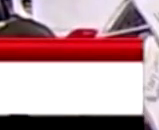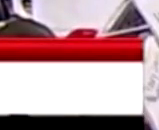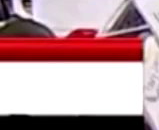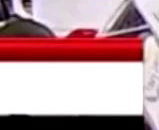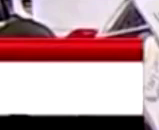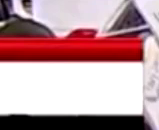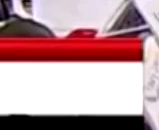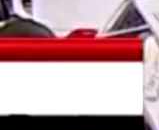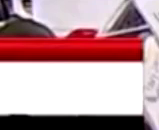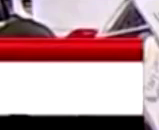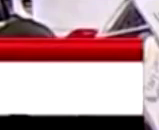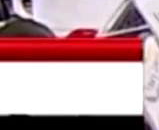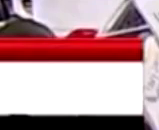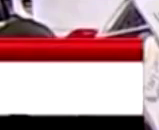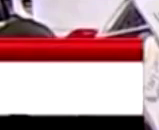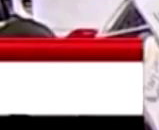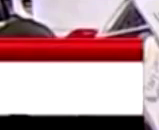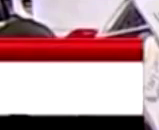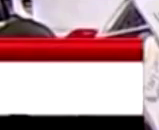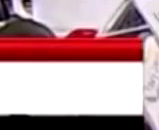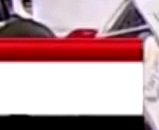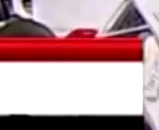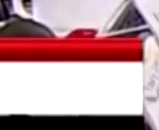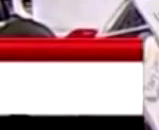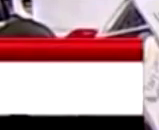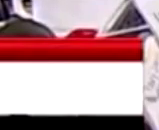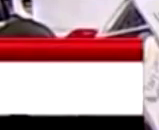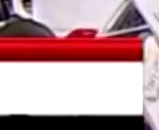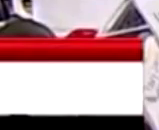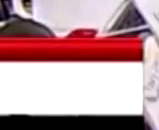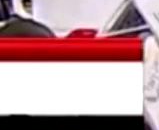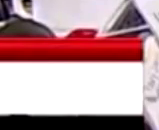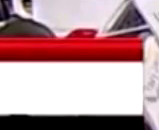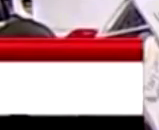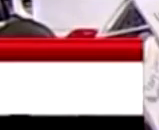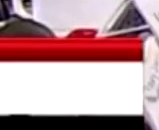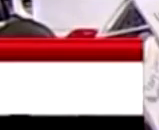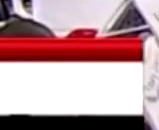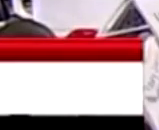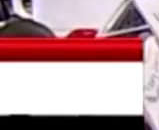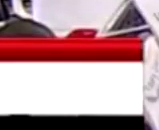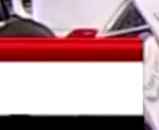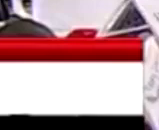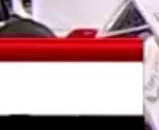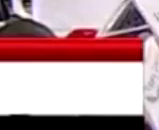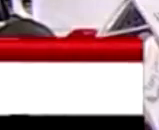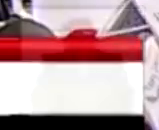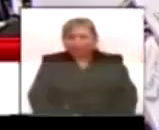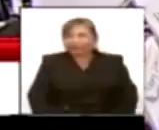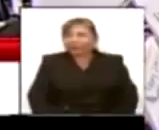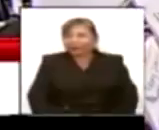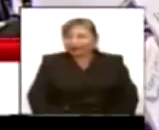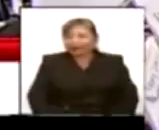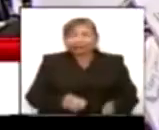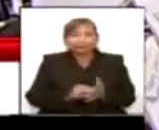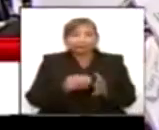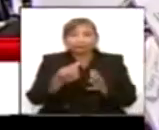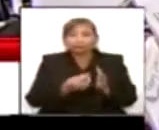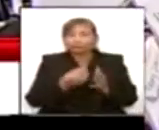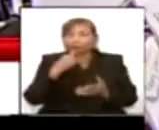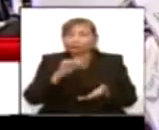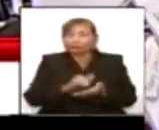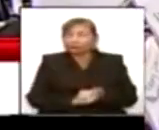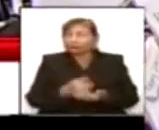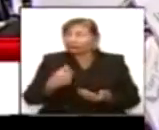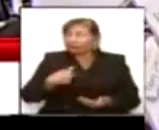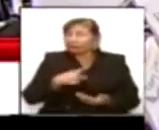sentencia, presidente. Sentencia. Lo podrá decir la defensora, le pediría que por favor lo haga. Porque el protocolo de aborto terapéutico